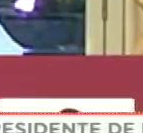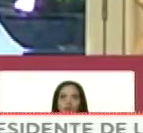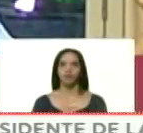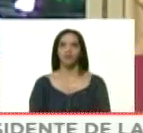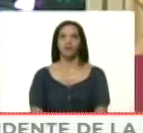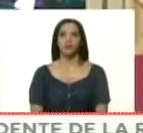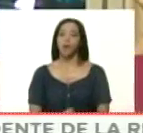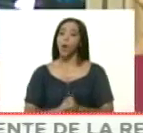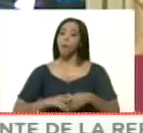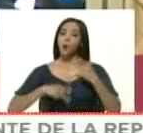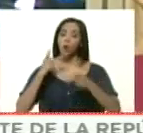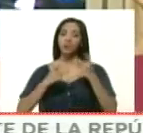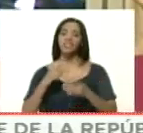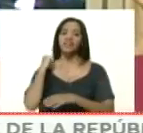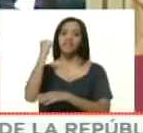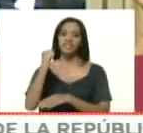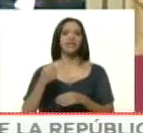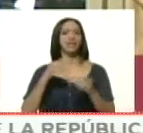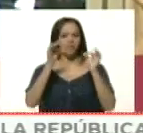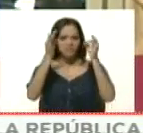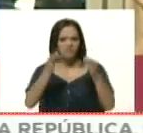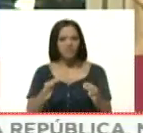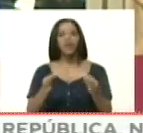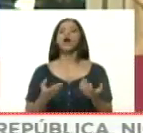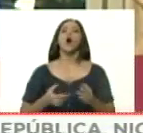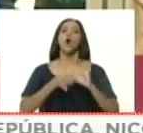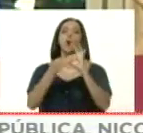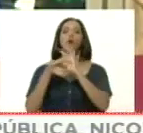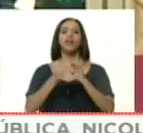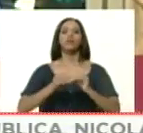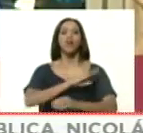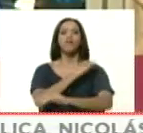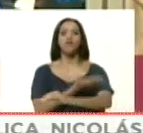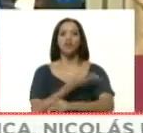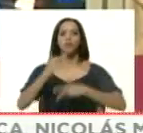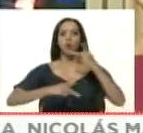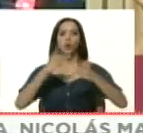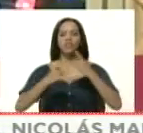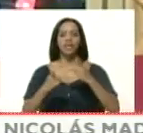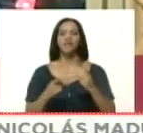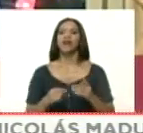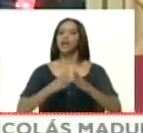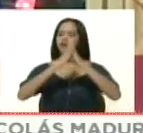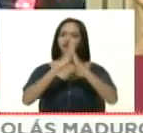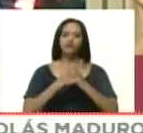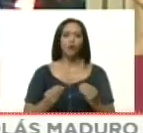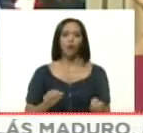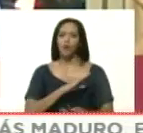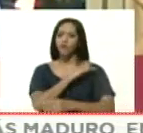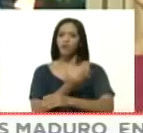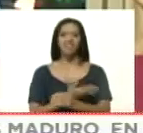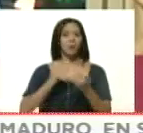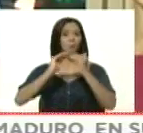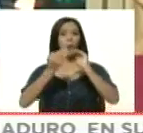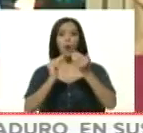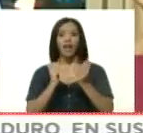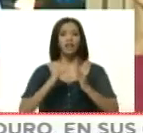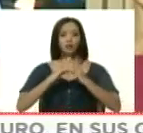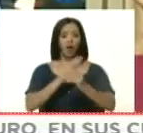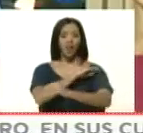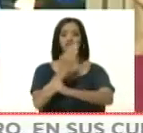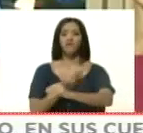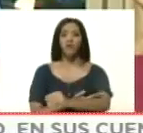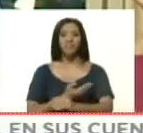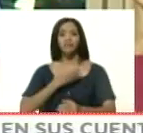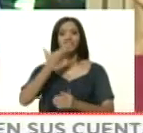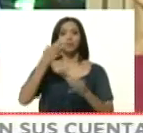Así es, unir toda la fuerza productiva en un todo, unir toda la fuerza moral en un todo, unir toda la fuerza espiritual de